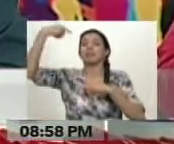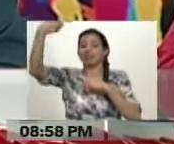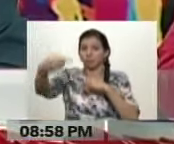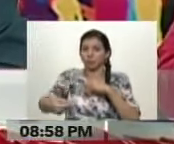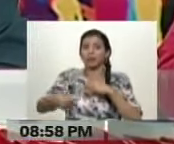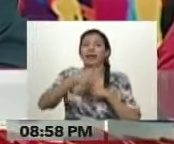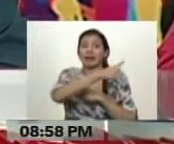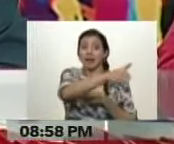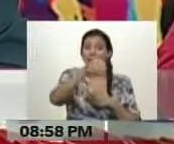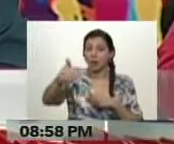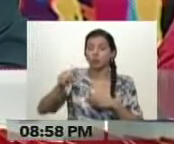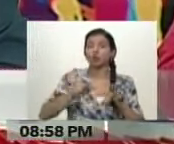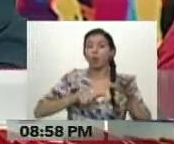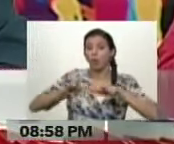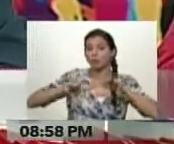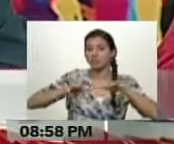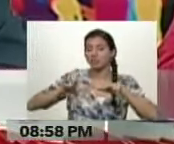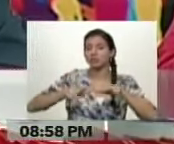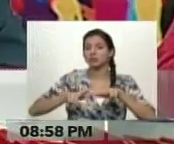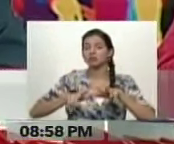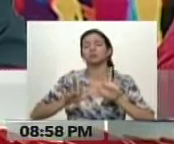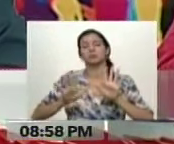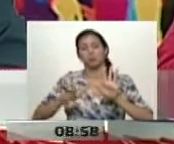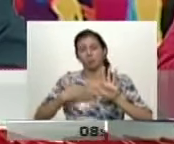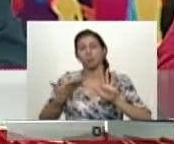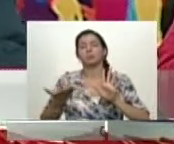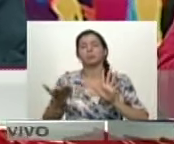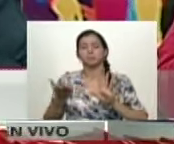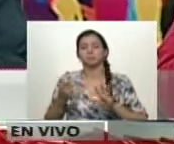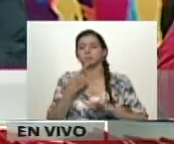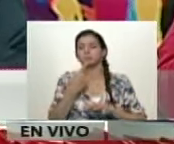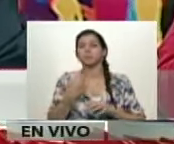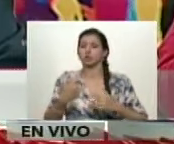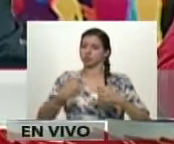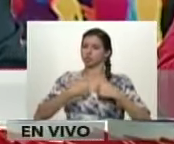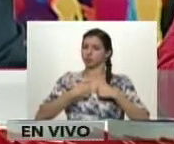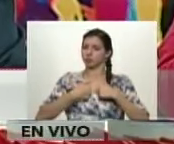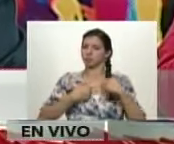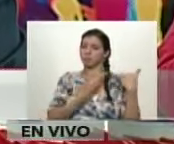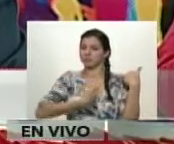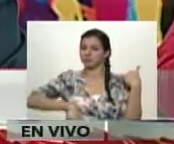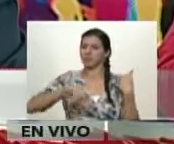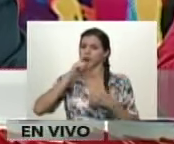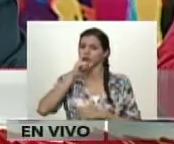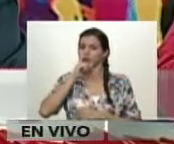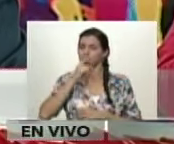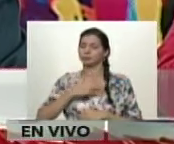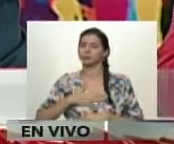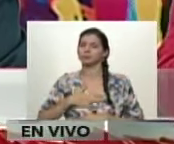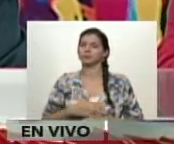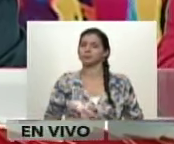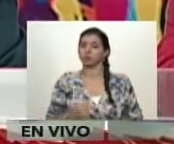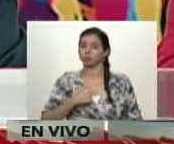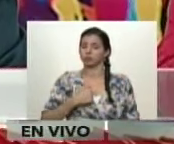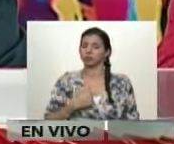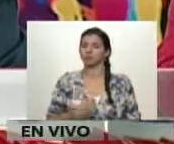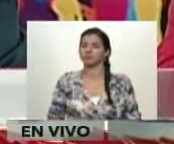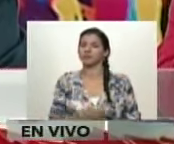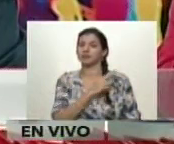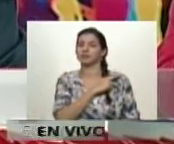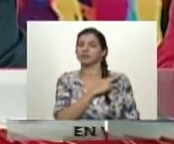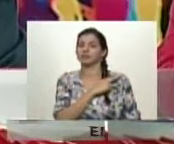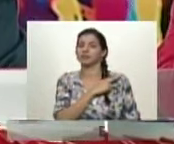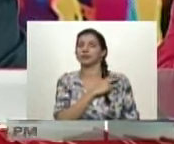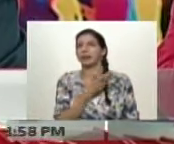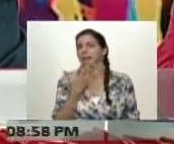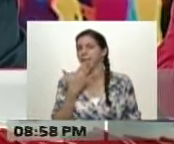VC, voy inclusive más arriba, yo, Nicolás Maduro, jefe de la